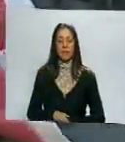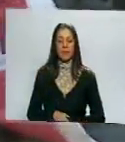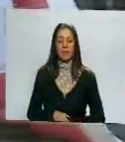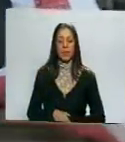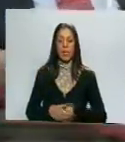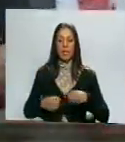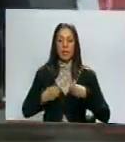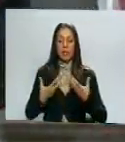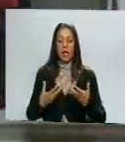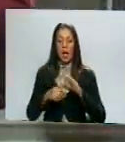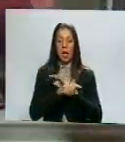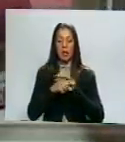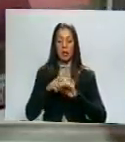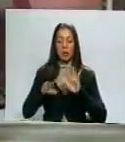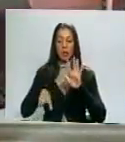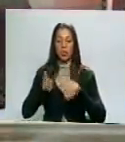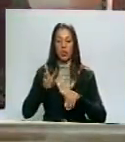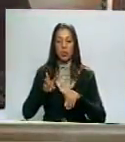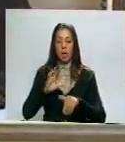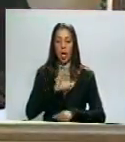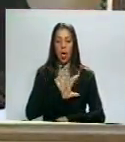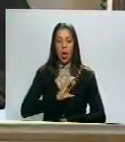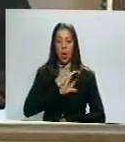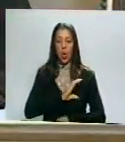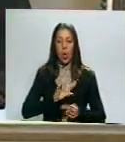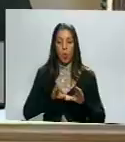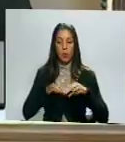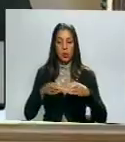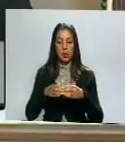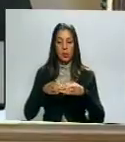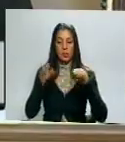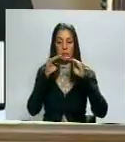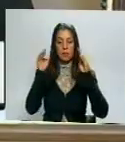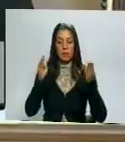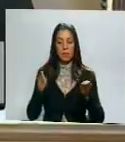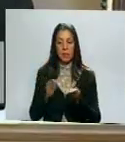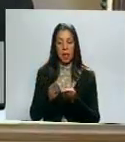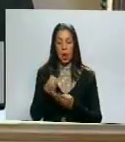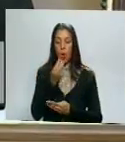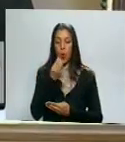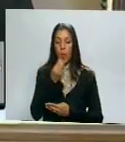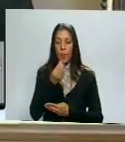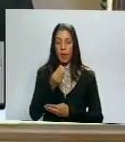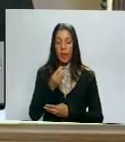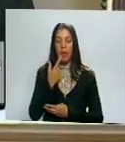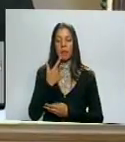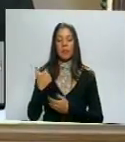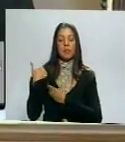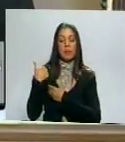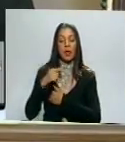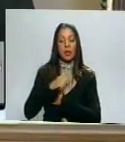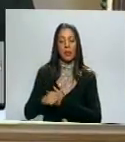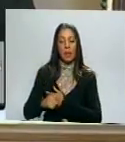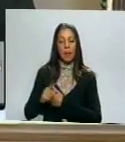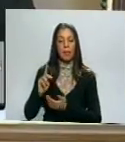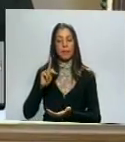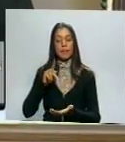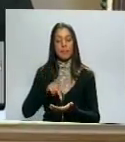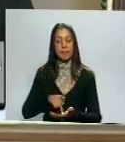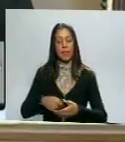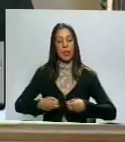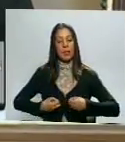Distribución, artículo 12. El Comité Local de Abastecimiento y Producción tiene la obligación de participar en la distribución